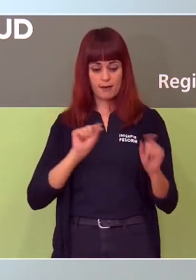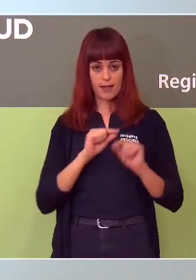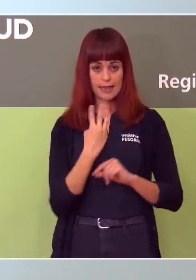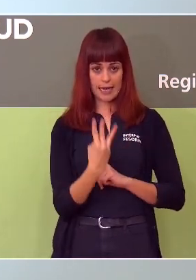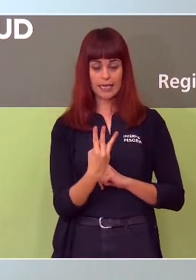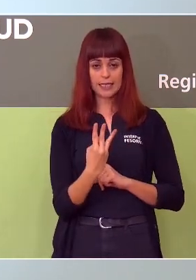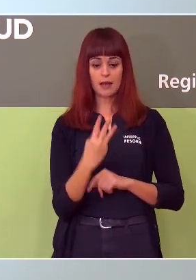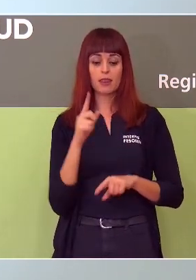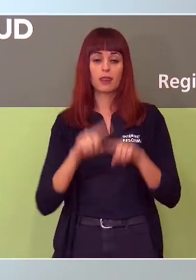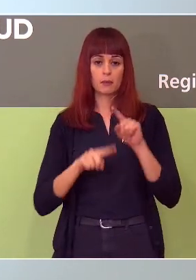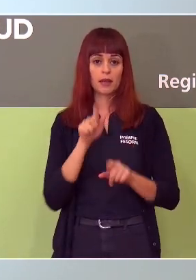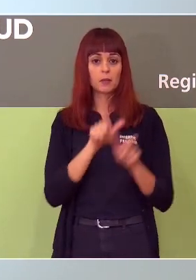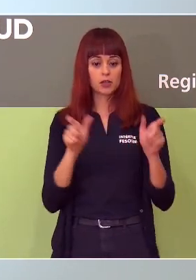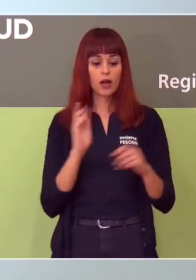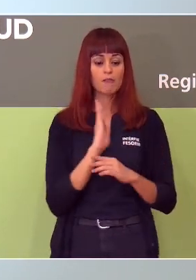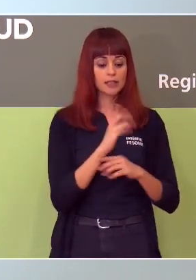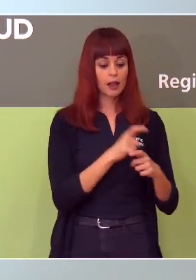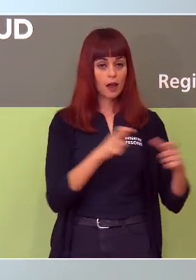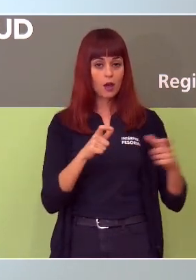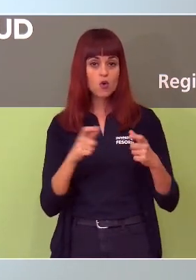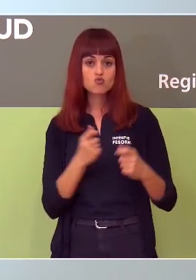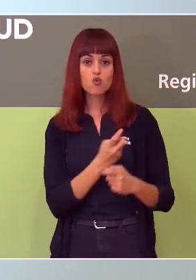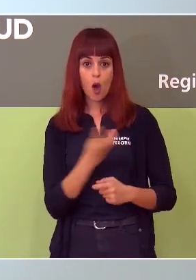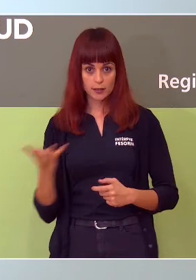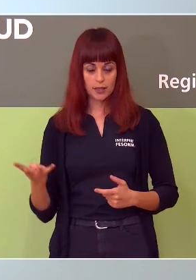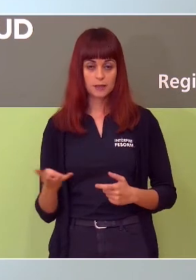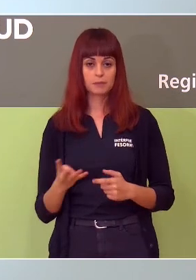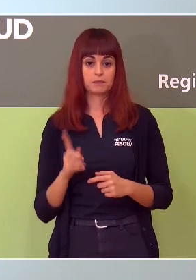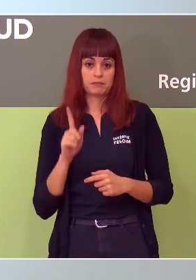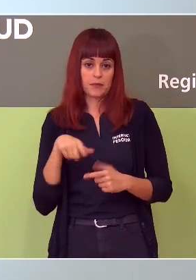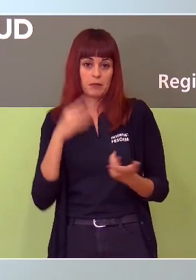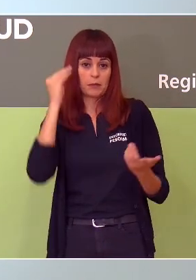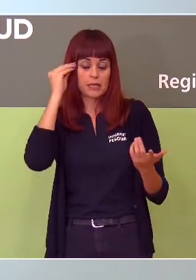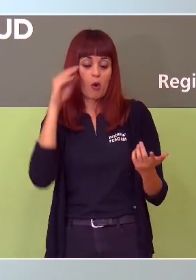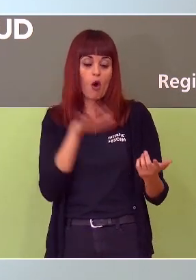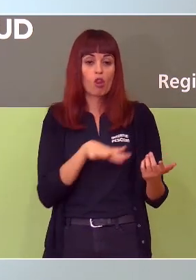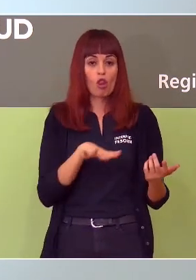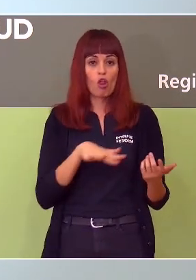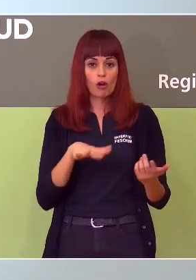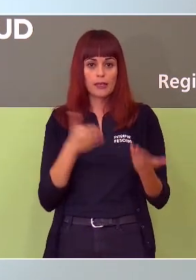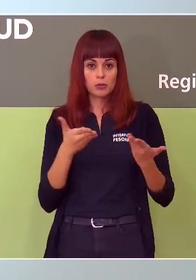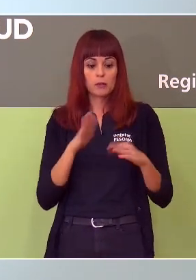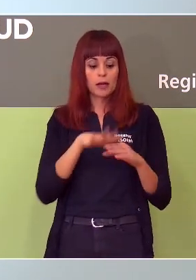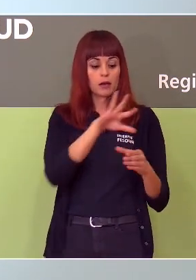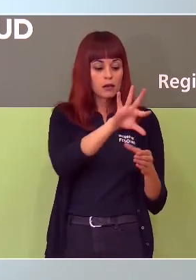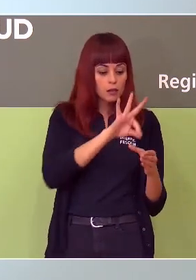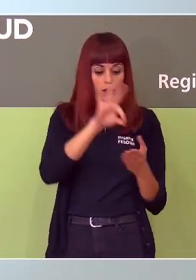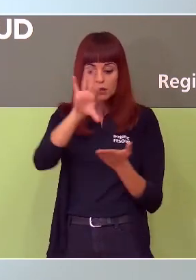número de personas que han sido afectadas por la enfermedad y el número de casos posibles que tenemos precisamente en esas áreas y coger un punto de cada uno, pero no